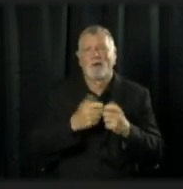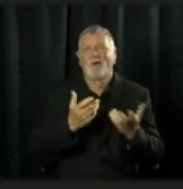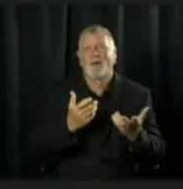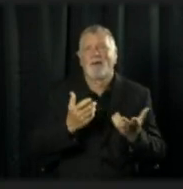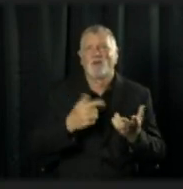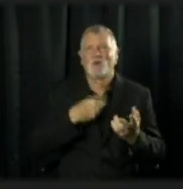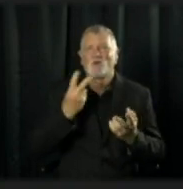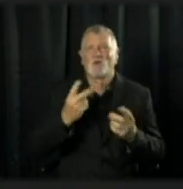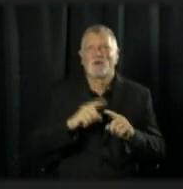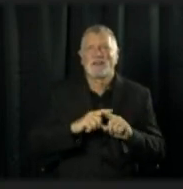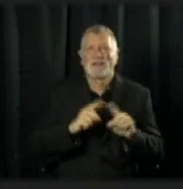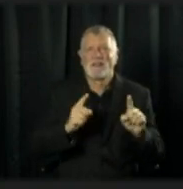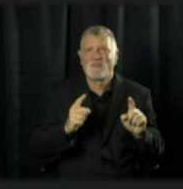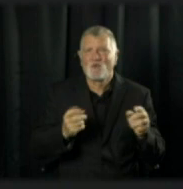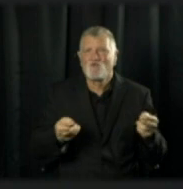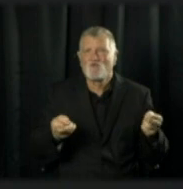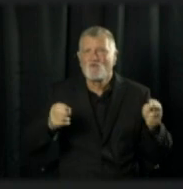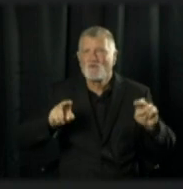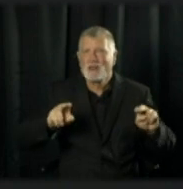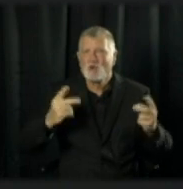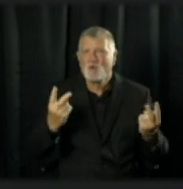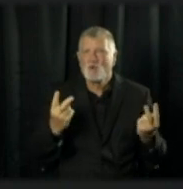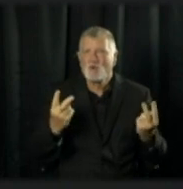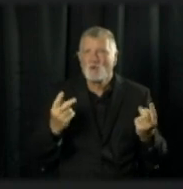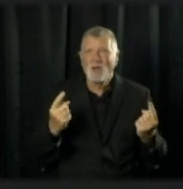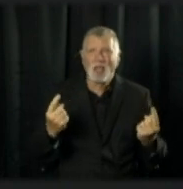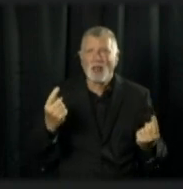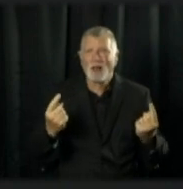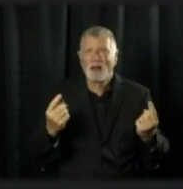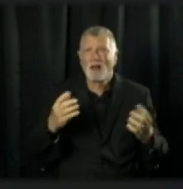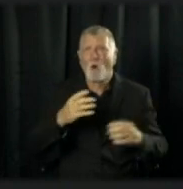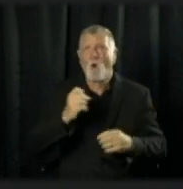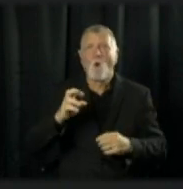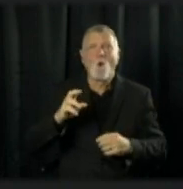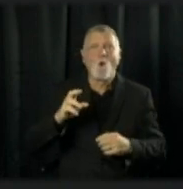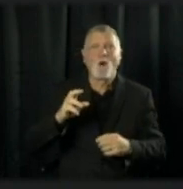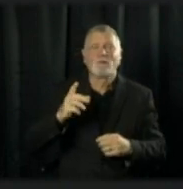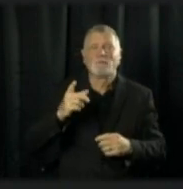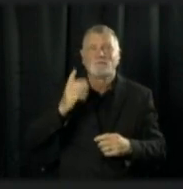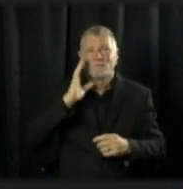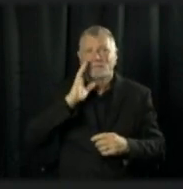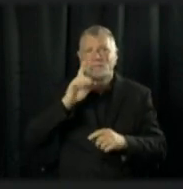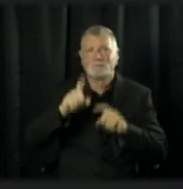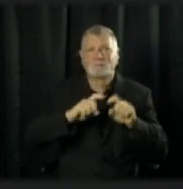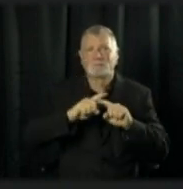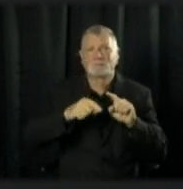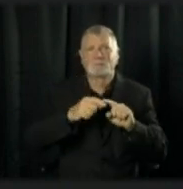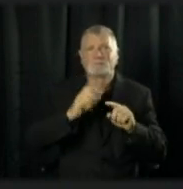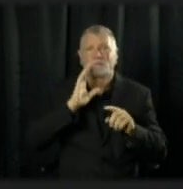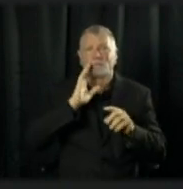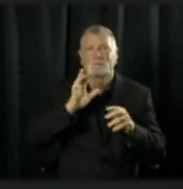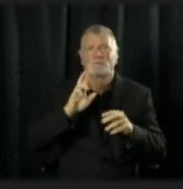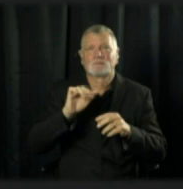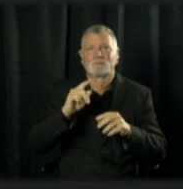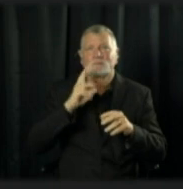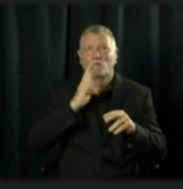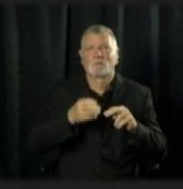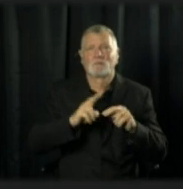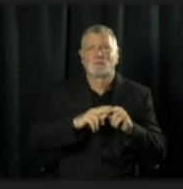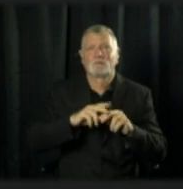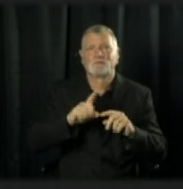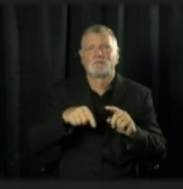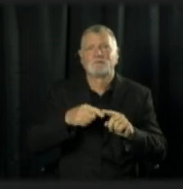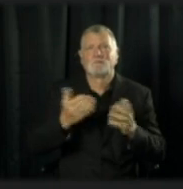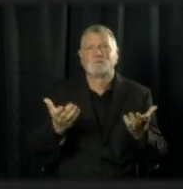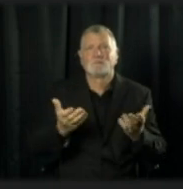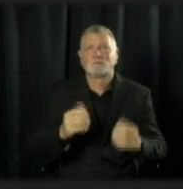dos décadas. Así que esas son dos alzas separadas. Esa es mi primera pregunta. Y la segunda sería, ¿cuándo es que